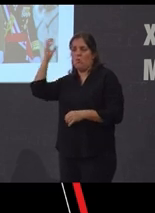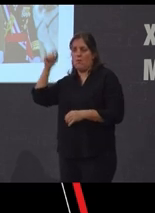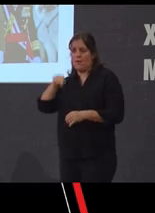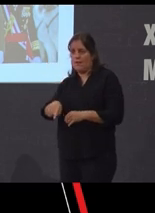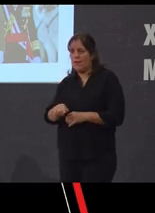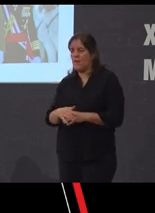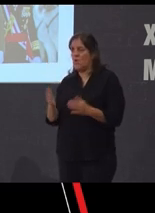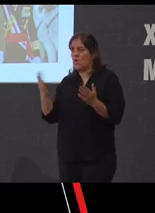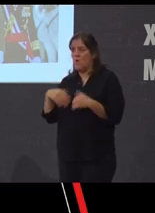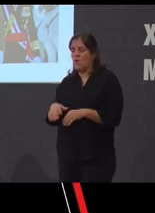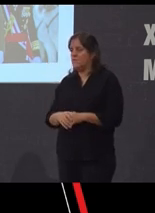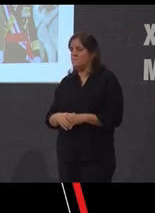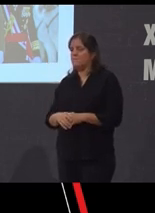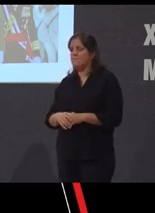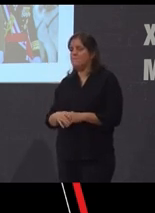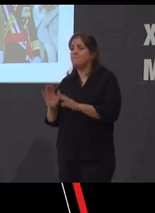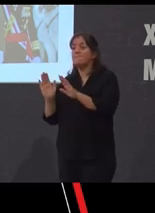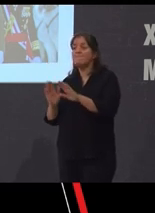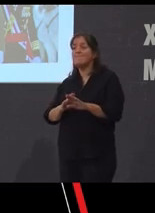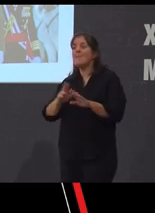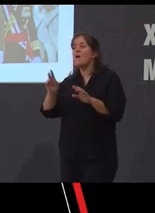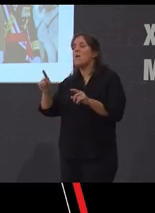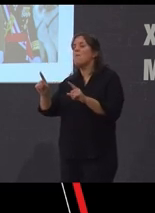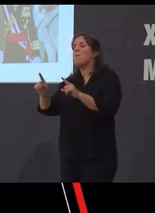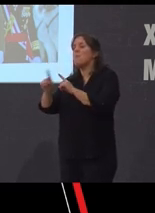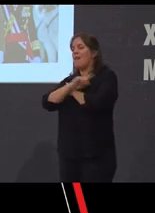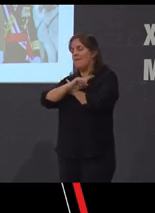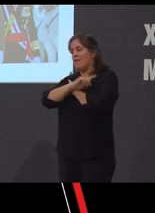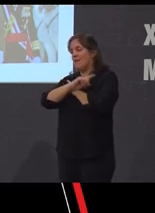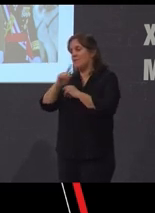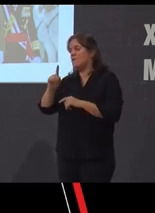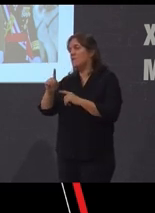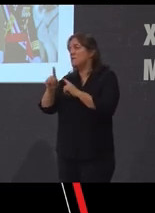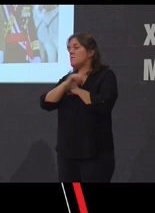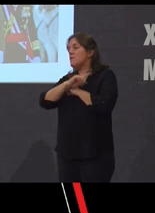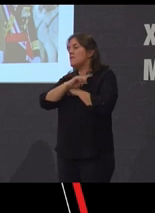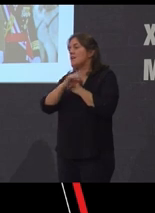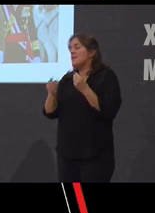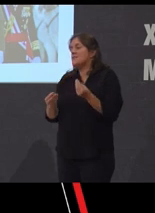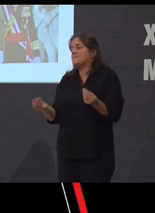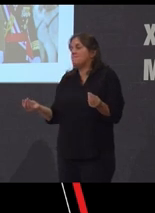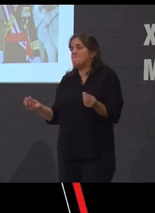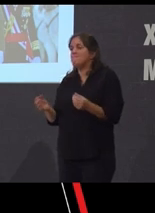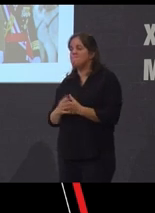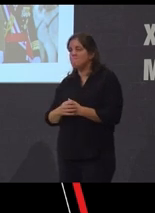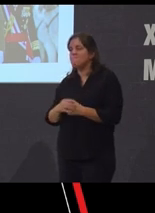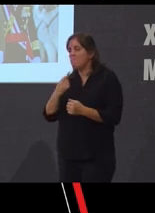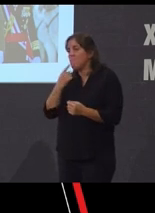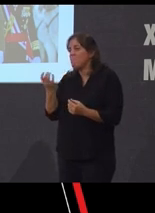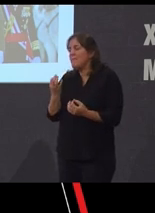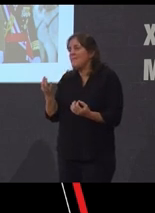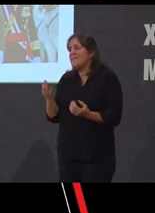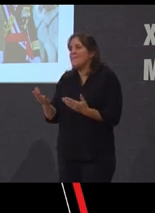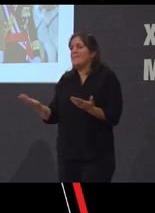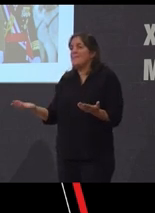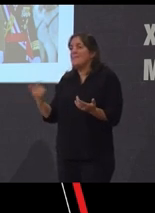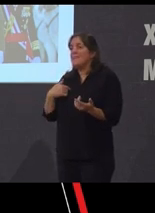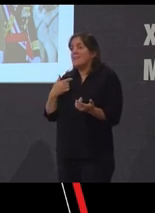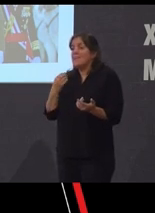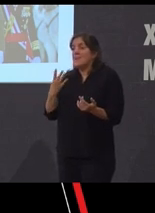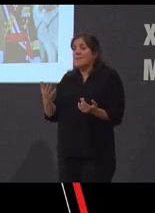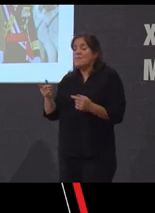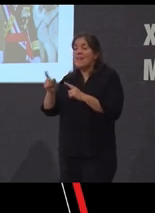Os militares, que vou a decir dos militares? Nos militares está todo dito. O que non sabemos